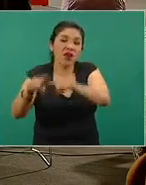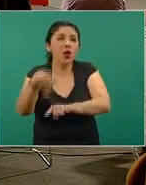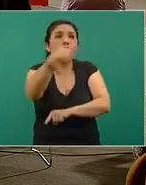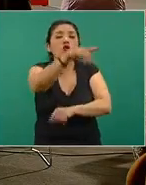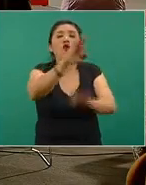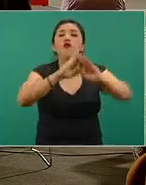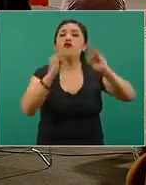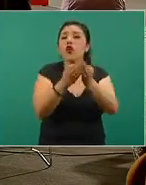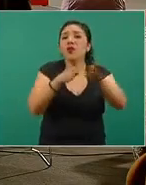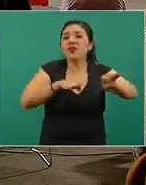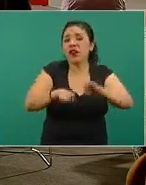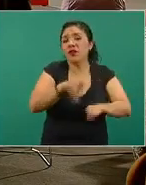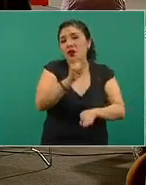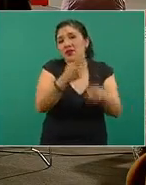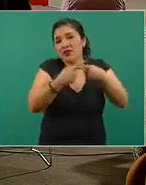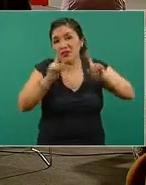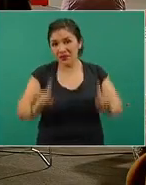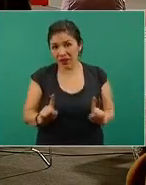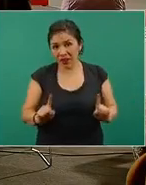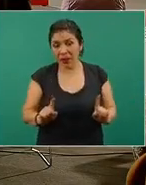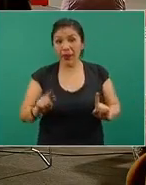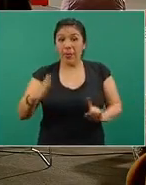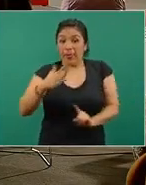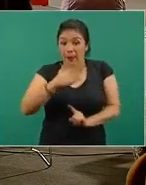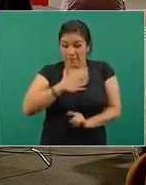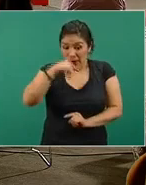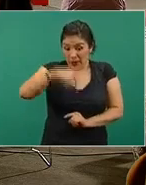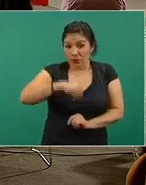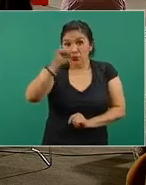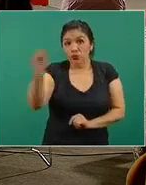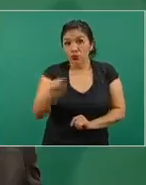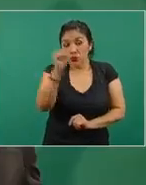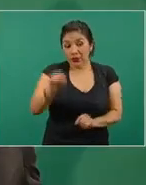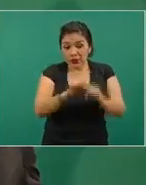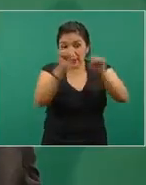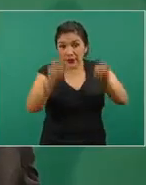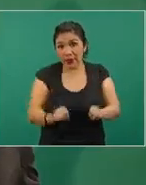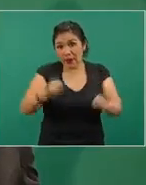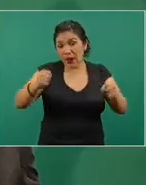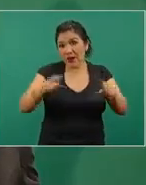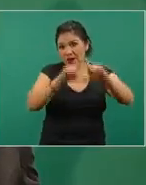es diferente. Nosotros afortunadamente tenemos un sistema